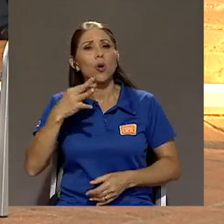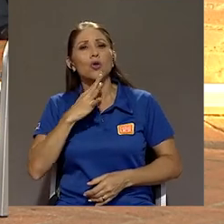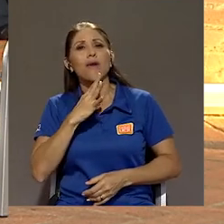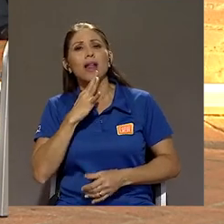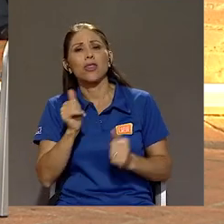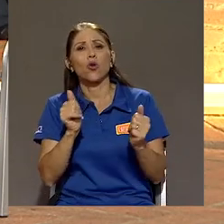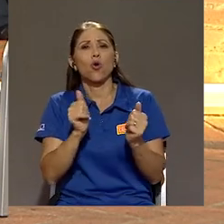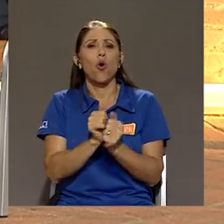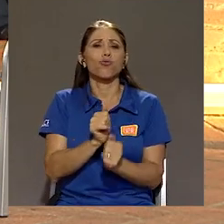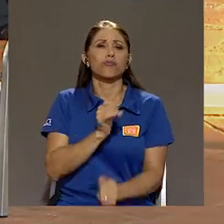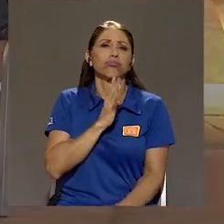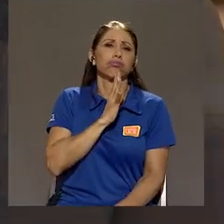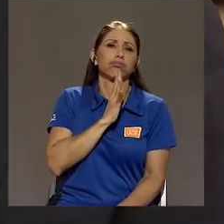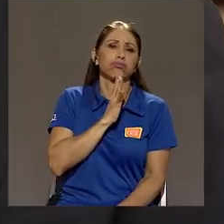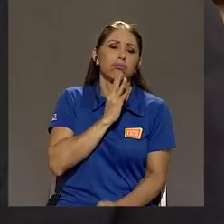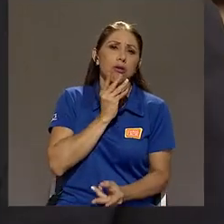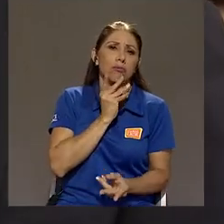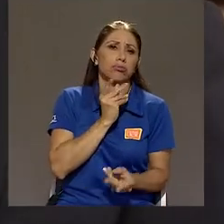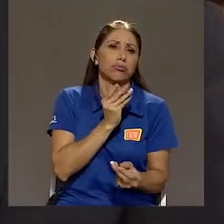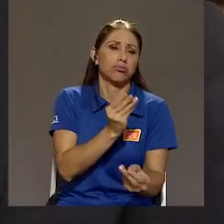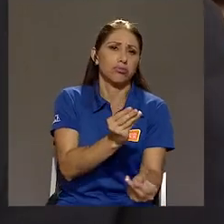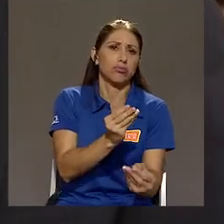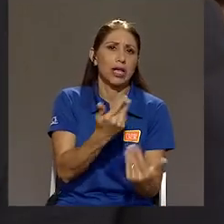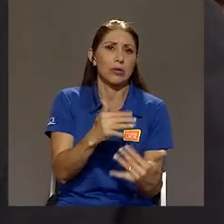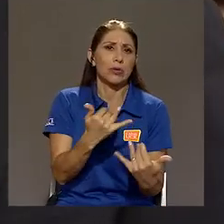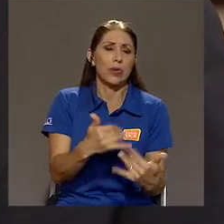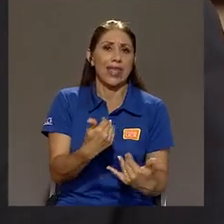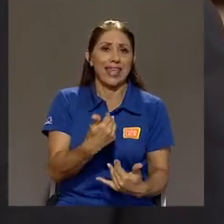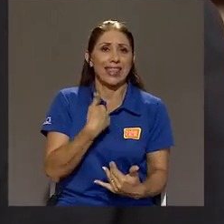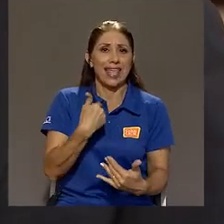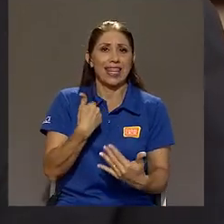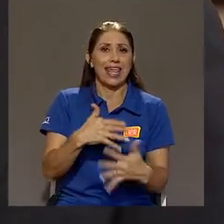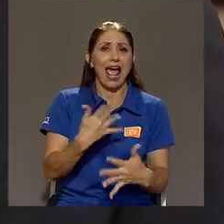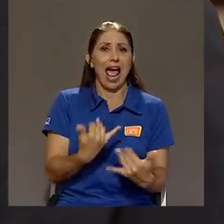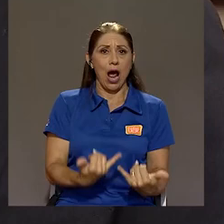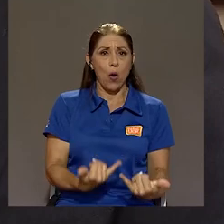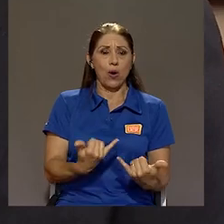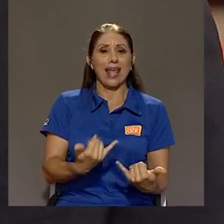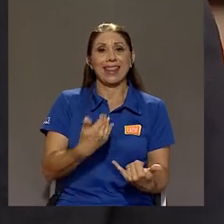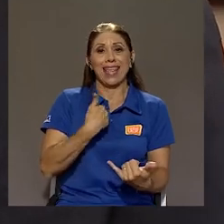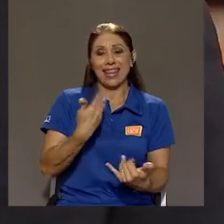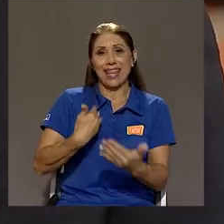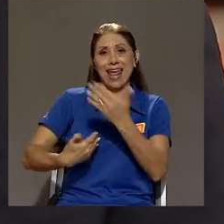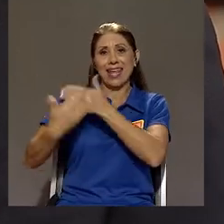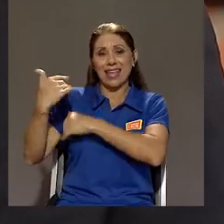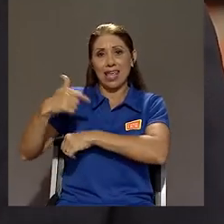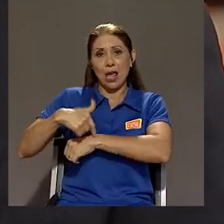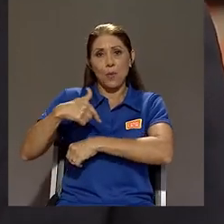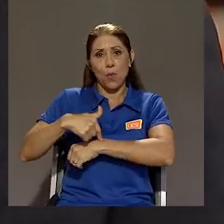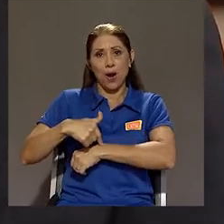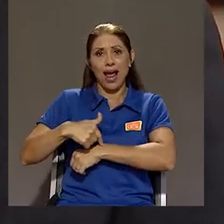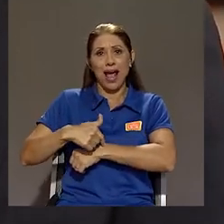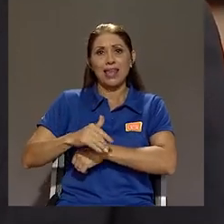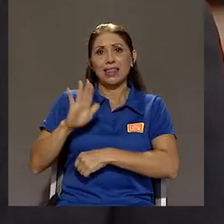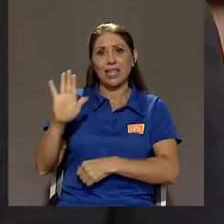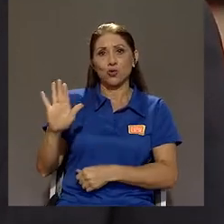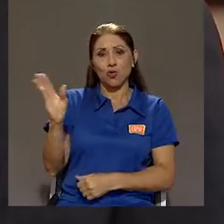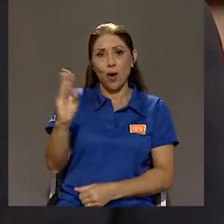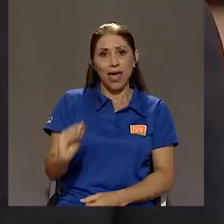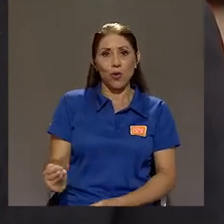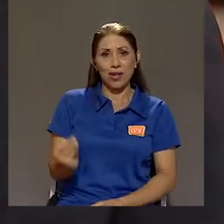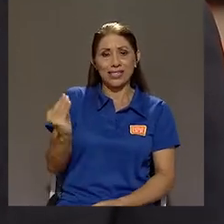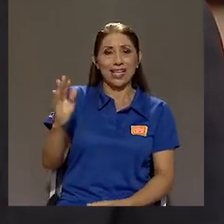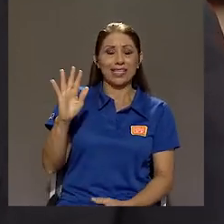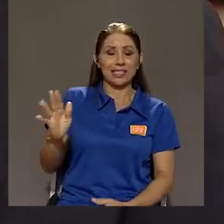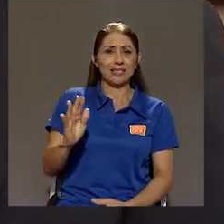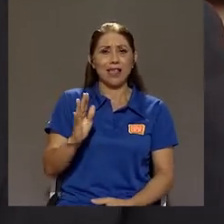con ese verbo, no solo el que él tiene, sino el que tenía en esa época de su